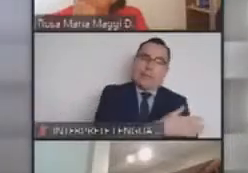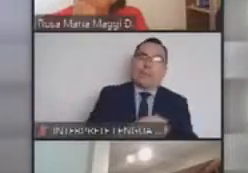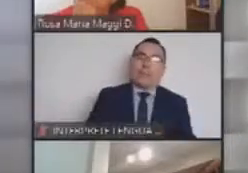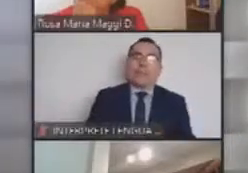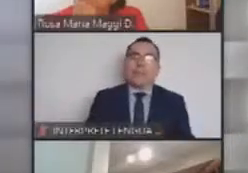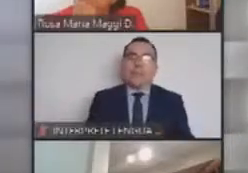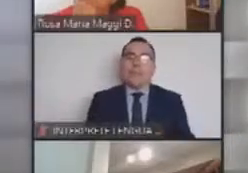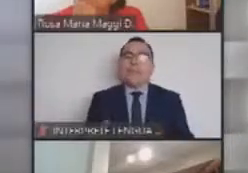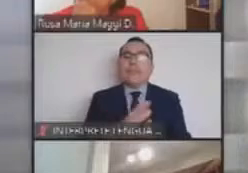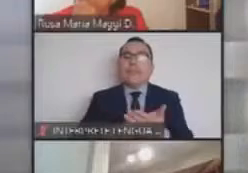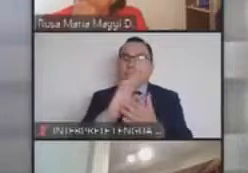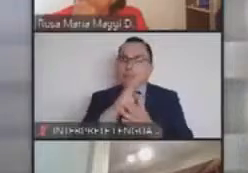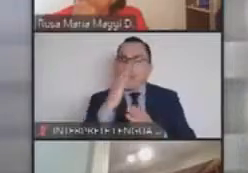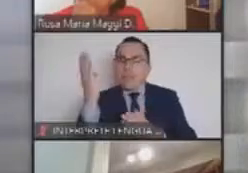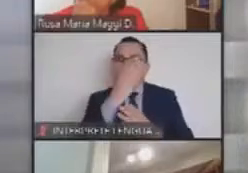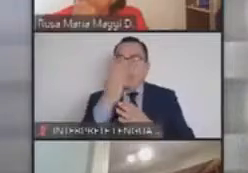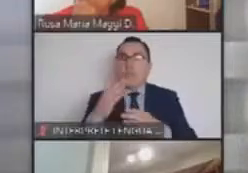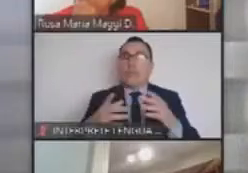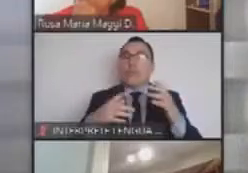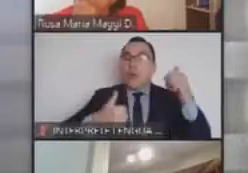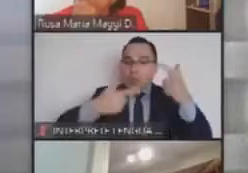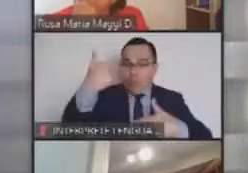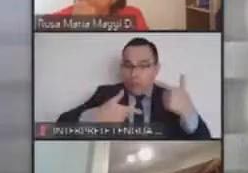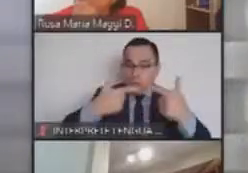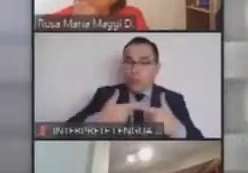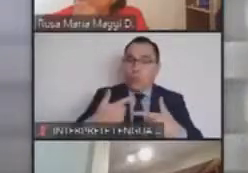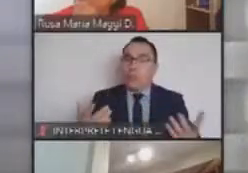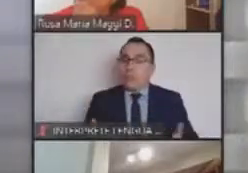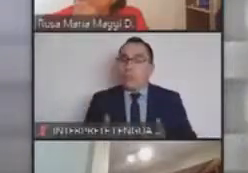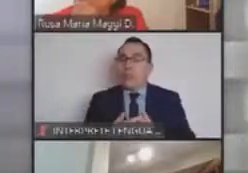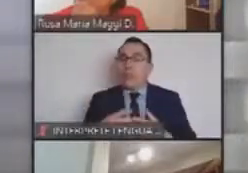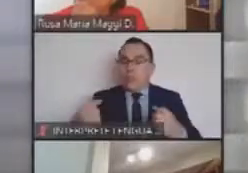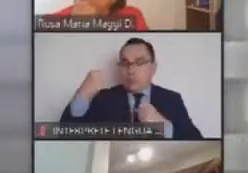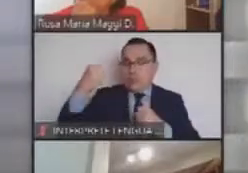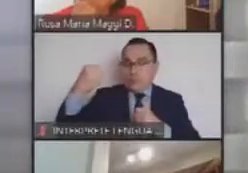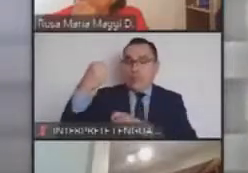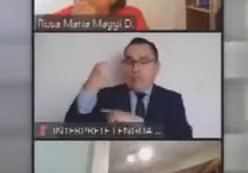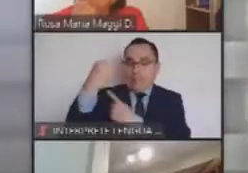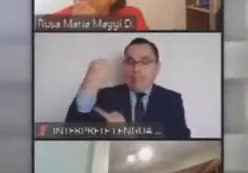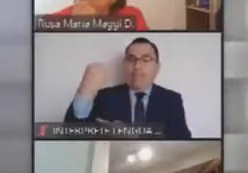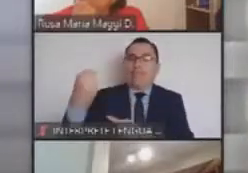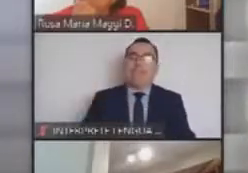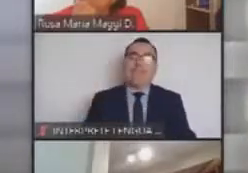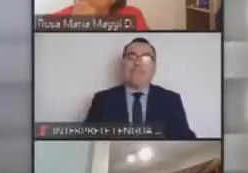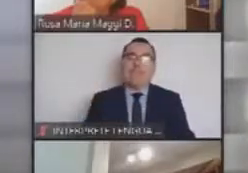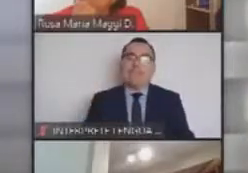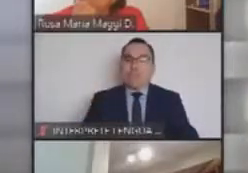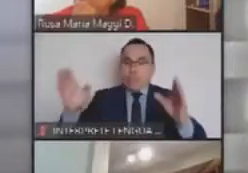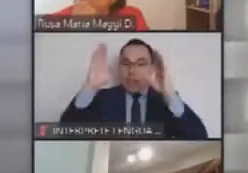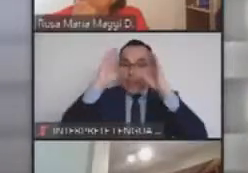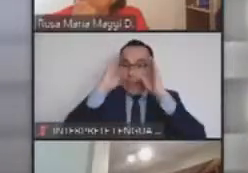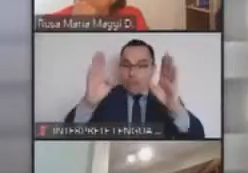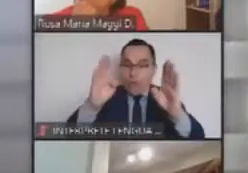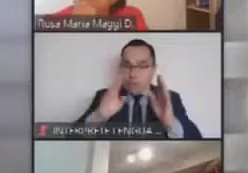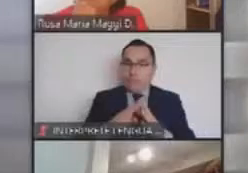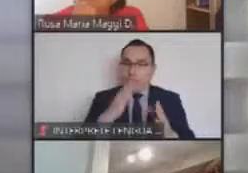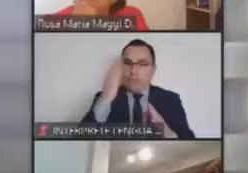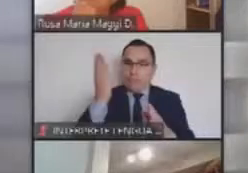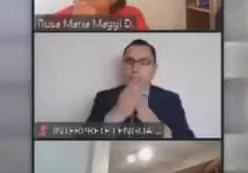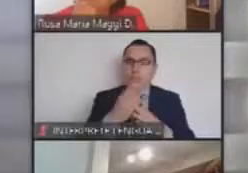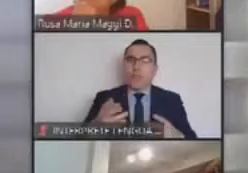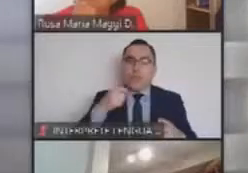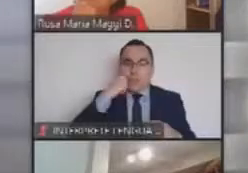se cimenta la política de atención de usuarios del Poder Judicial. El enfoque que se fundamenta en los derechos